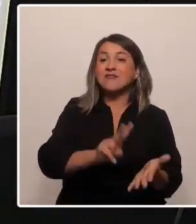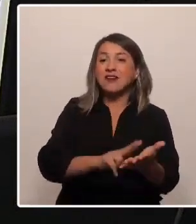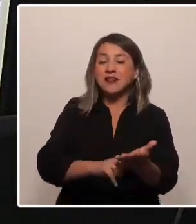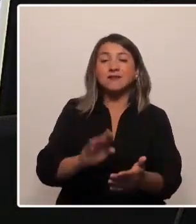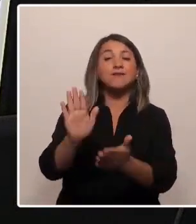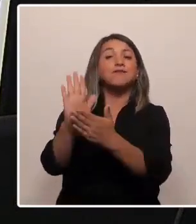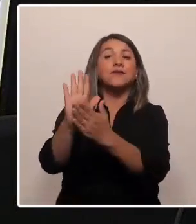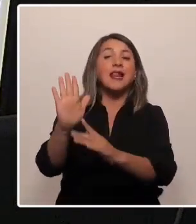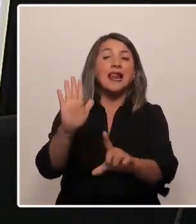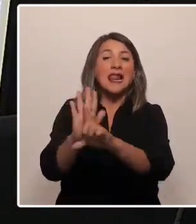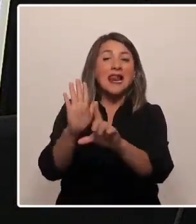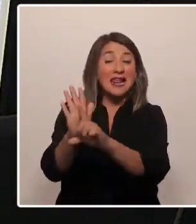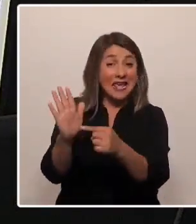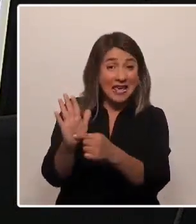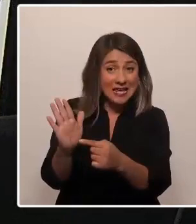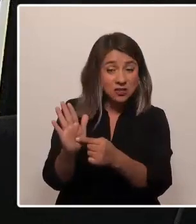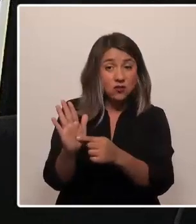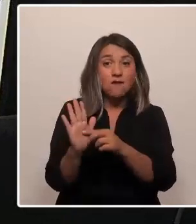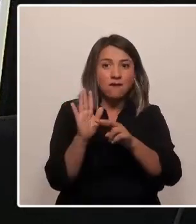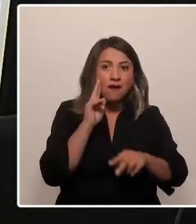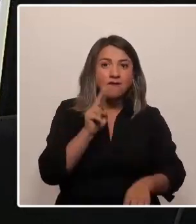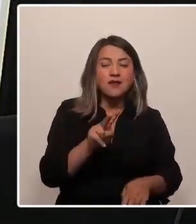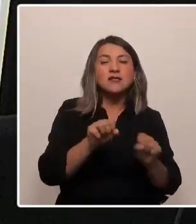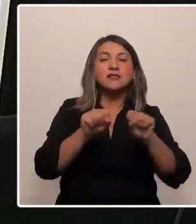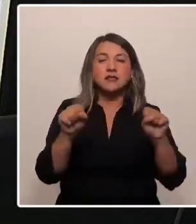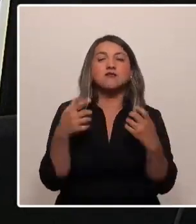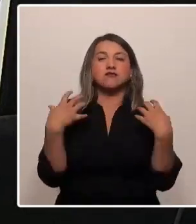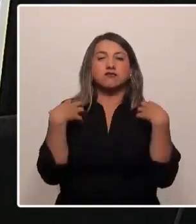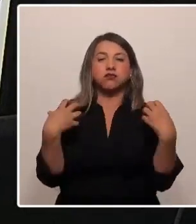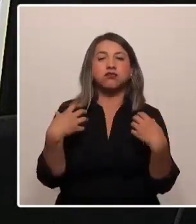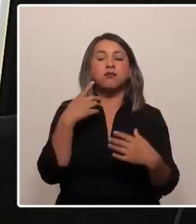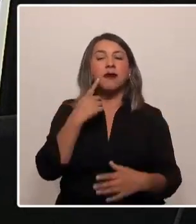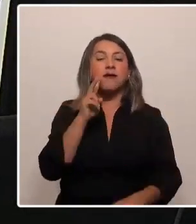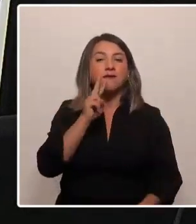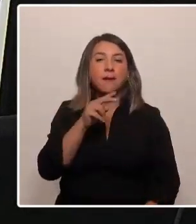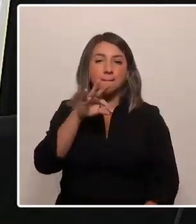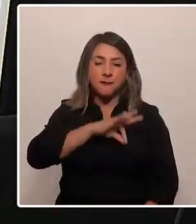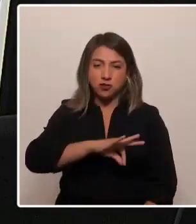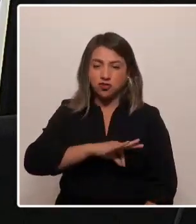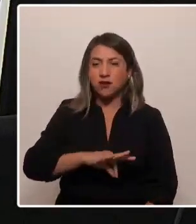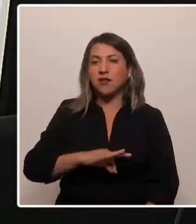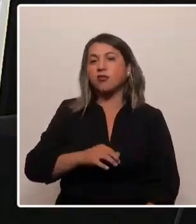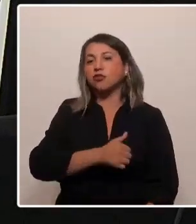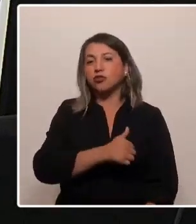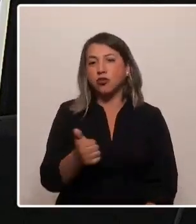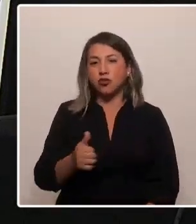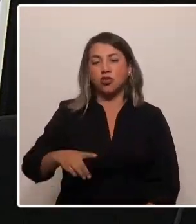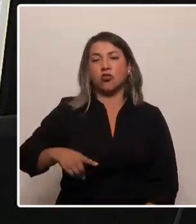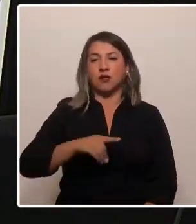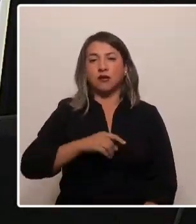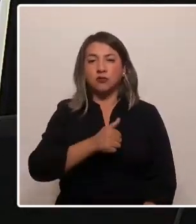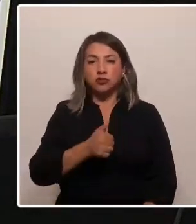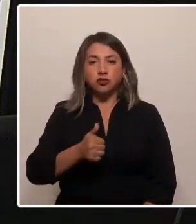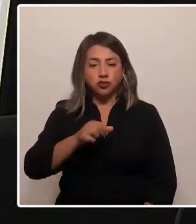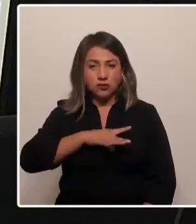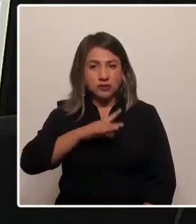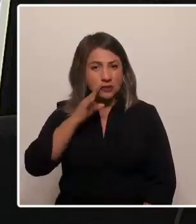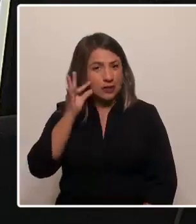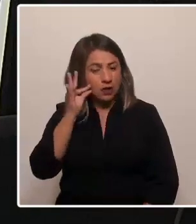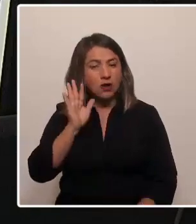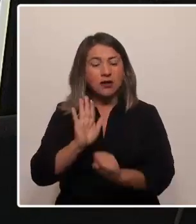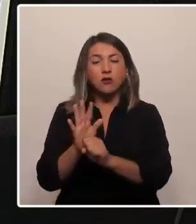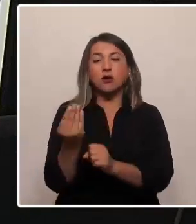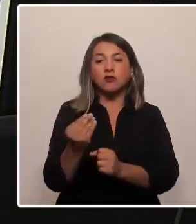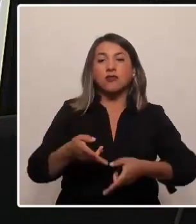cual verá el sistema adecuado para asegurar pensiones dignas a todas y todos los chilenos. Artículo 14, derecho